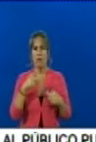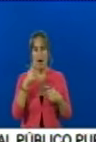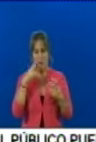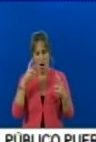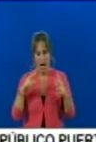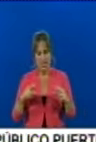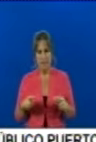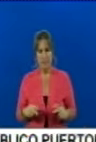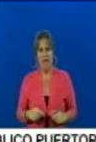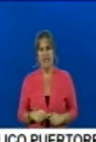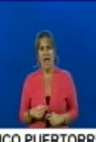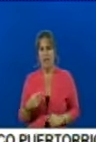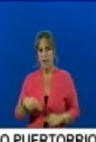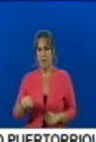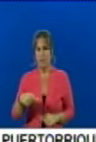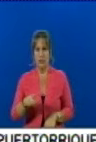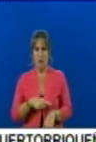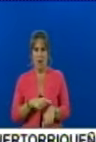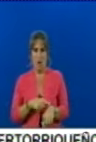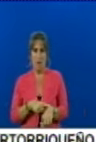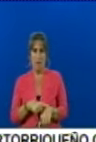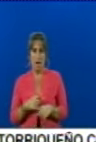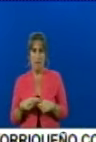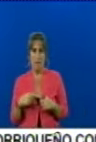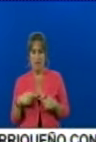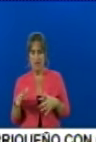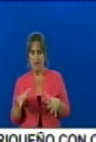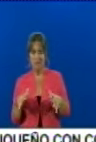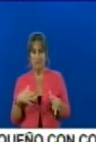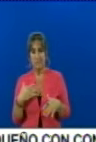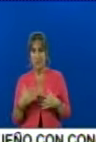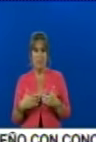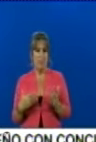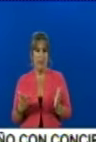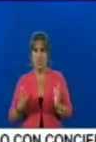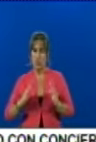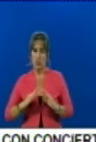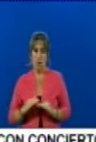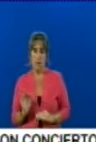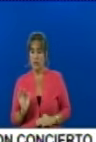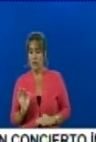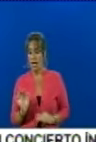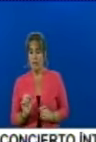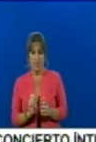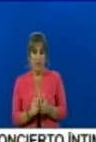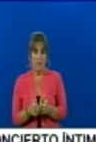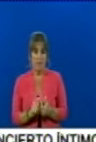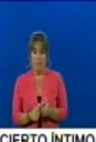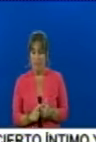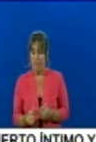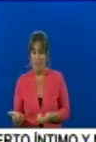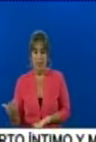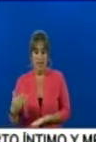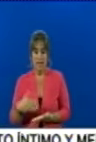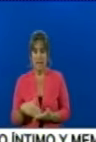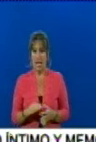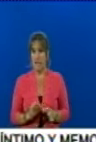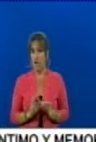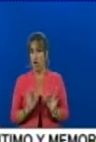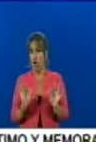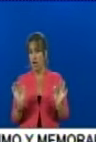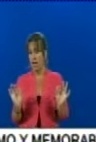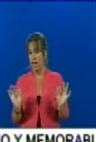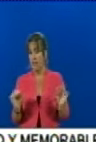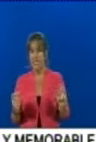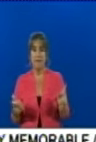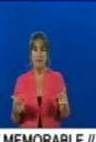revisando en las próximas horas para minimizar los efectos, que realmente este producto que está llegando con calidad y